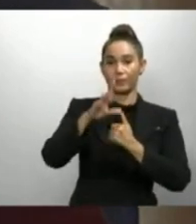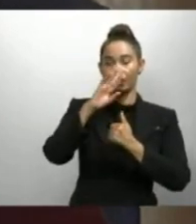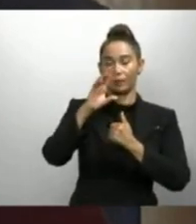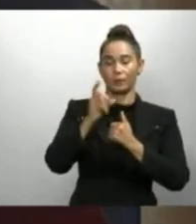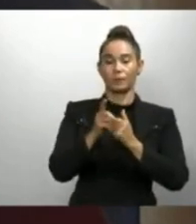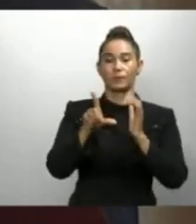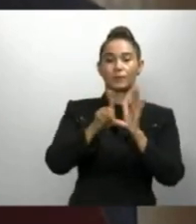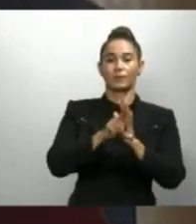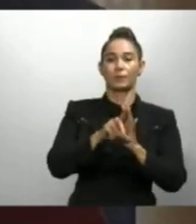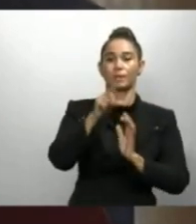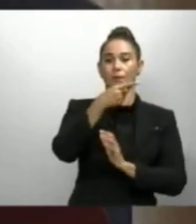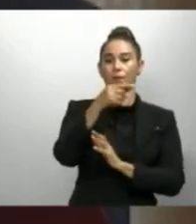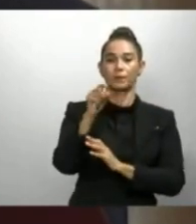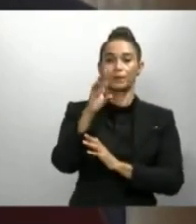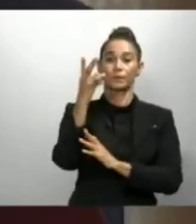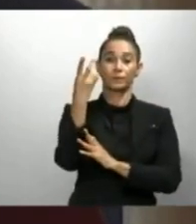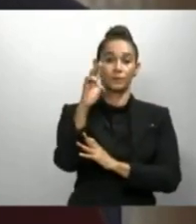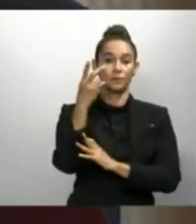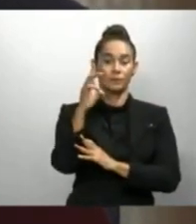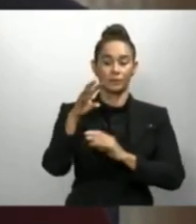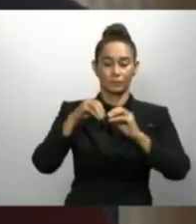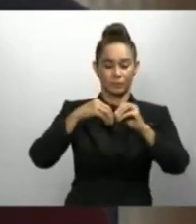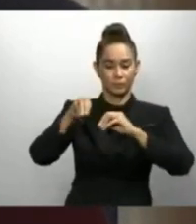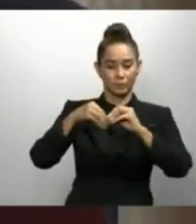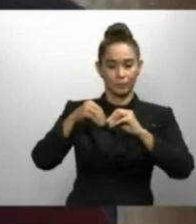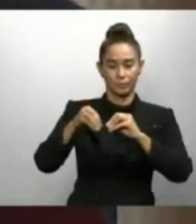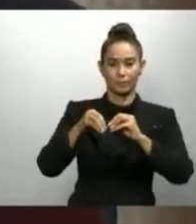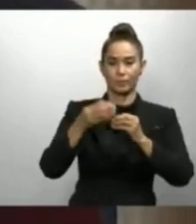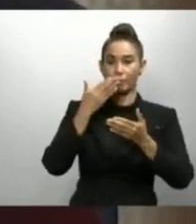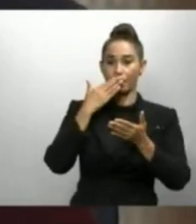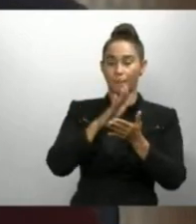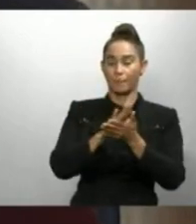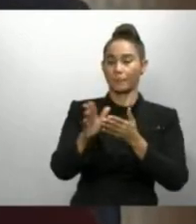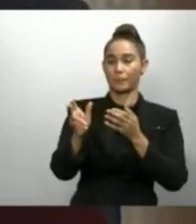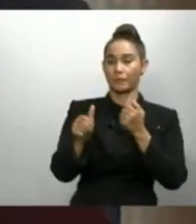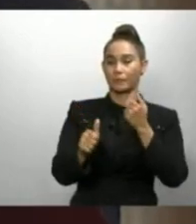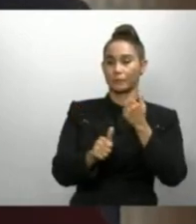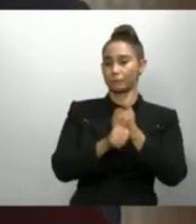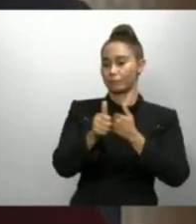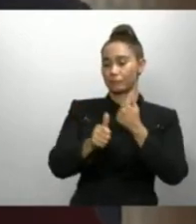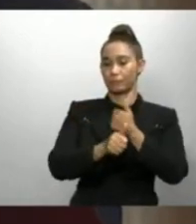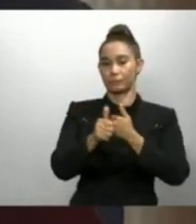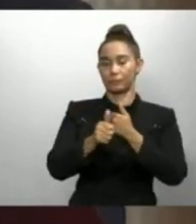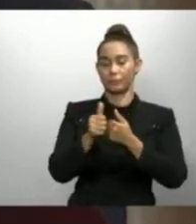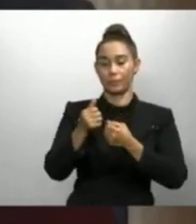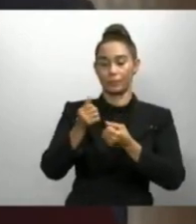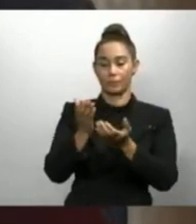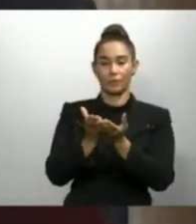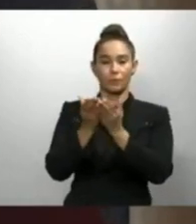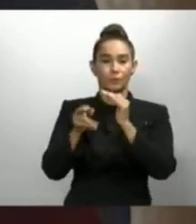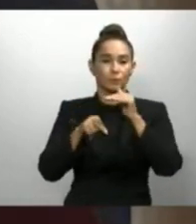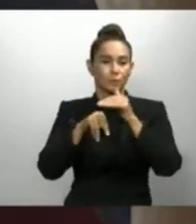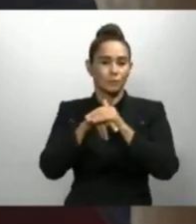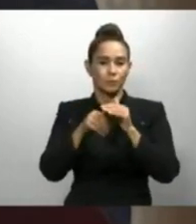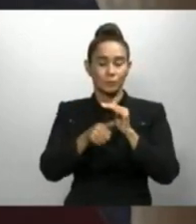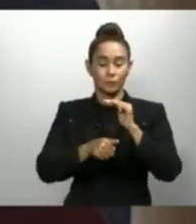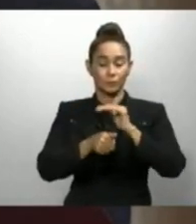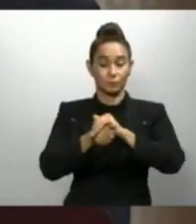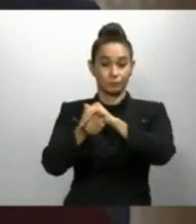19-17 sobre la erradicación del comercio ilícito, contrabando y falsificación de productos